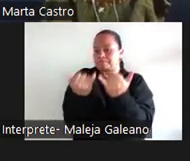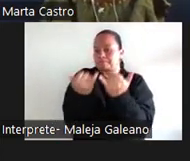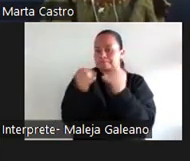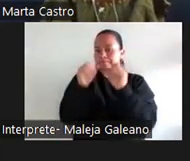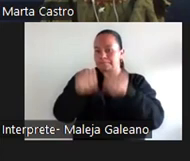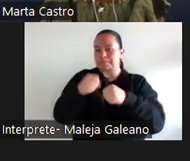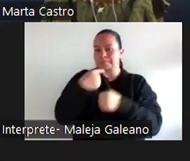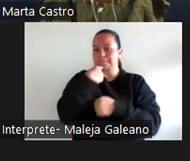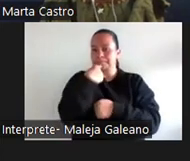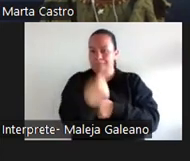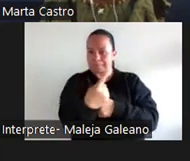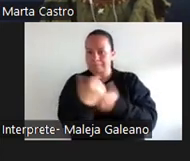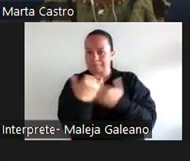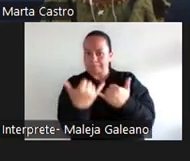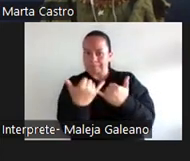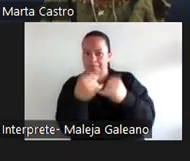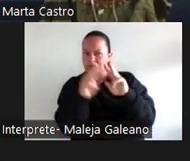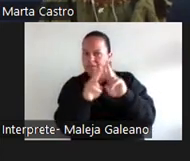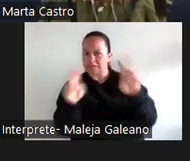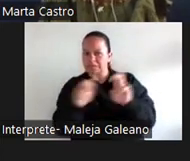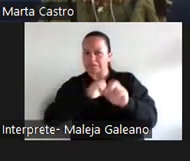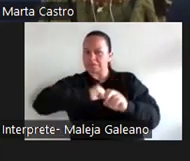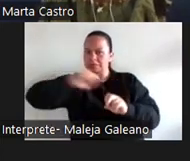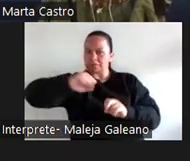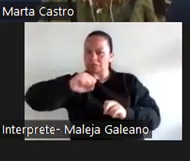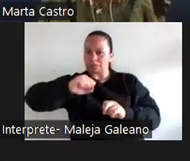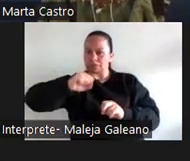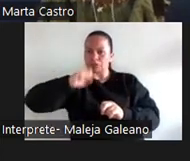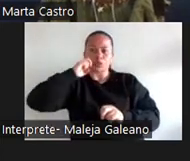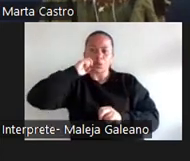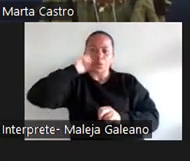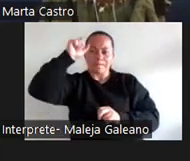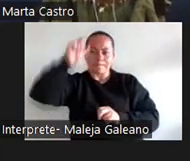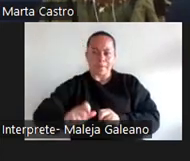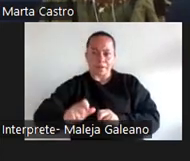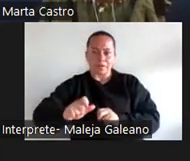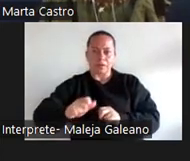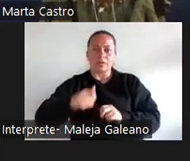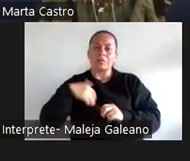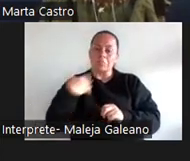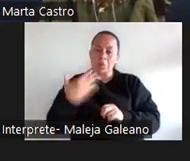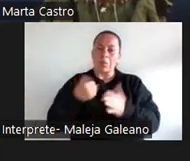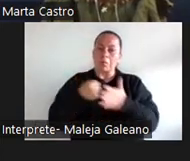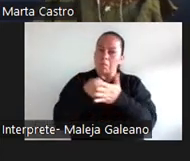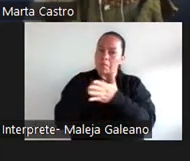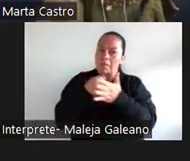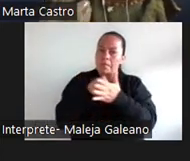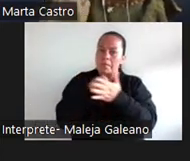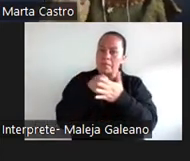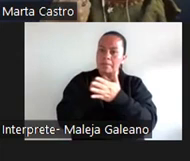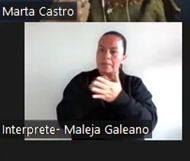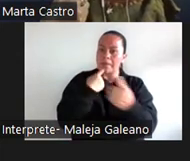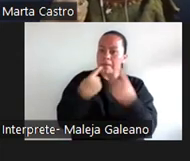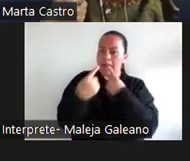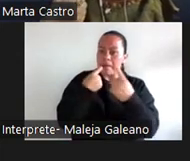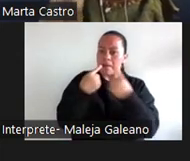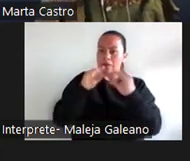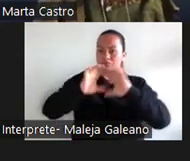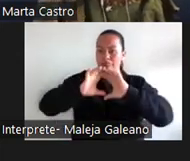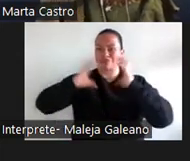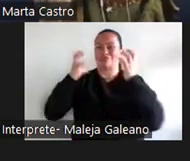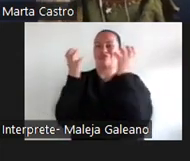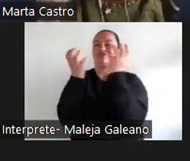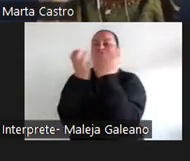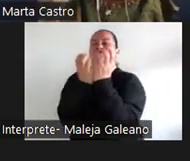decir que es un tema de derechos humanos y por lo tanto estamos hablando de la universalidad